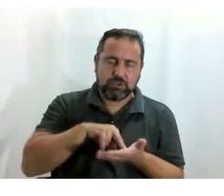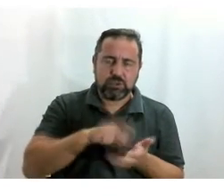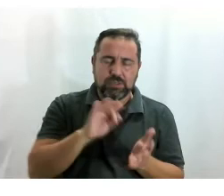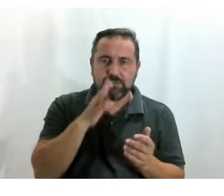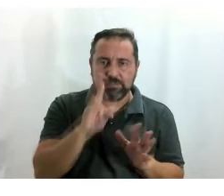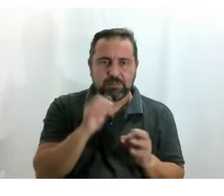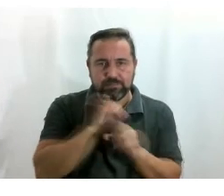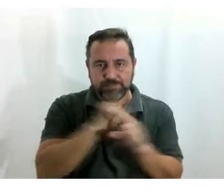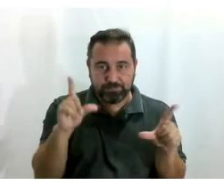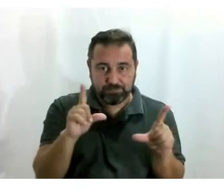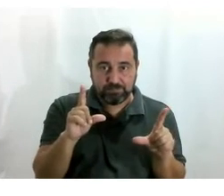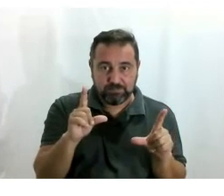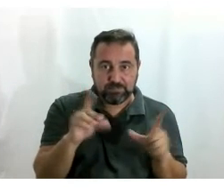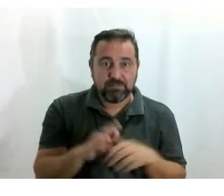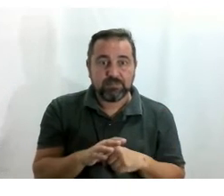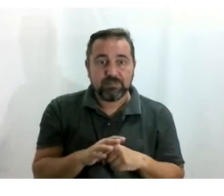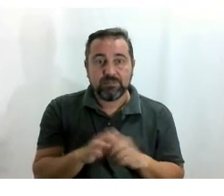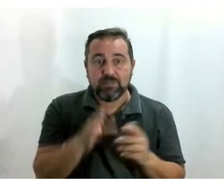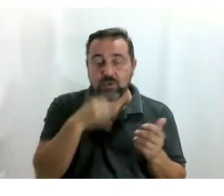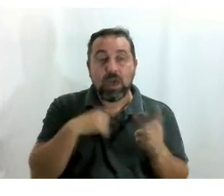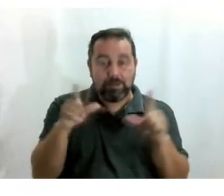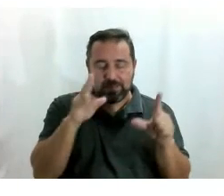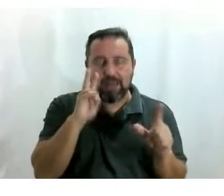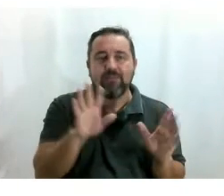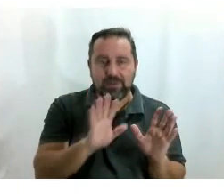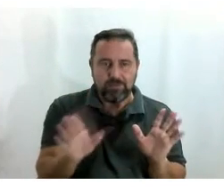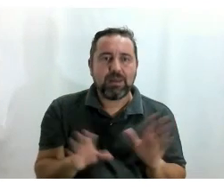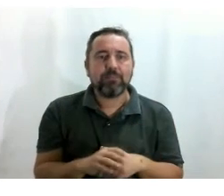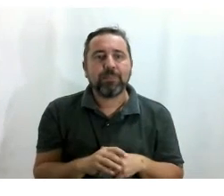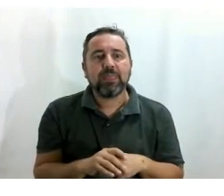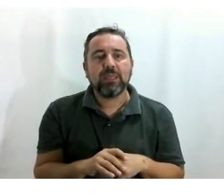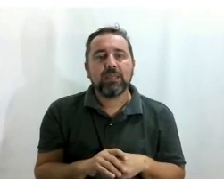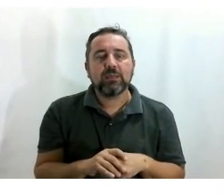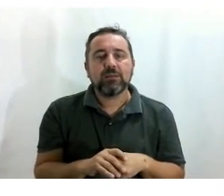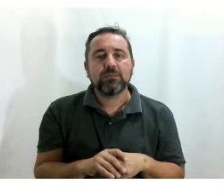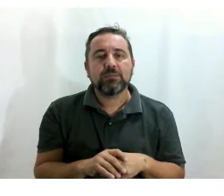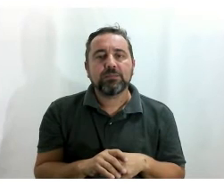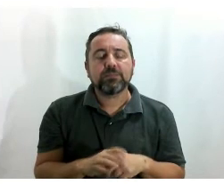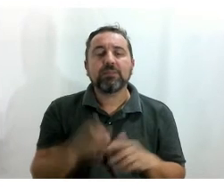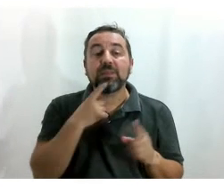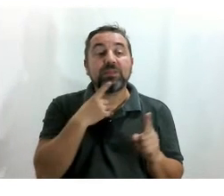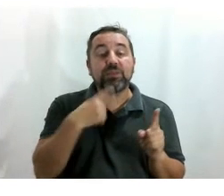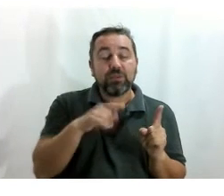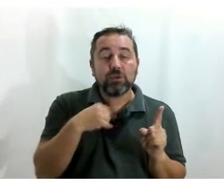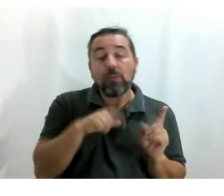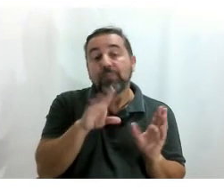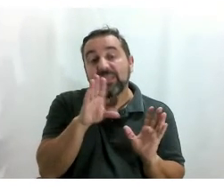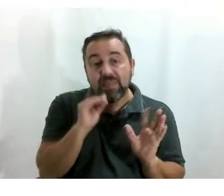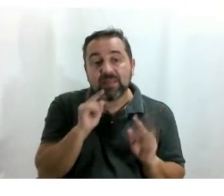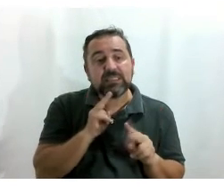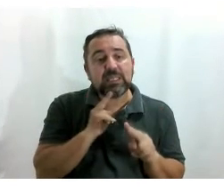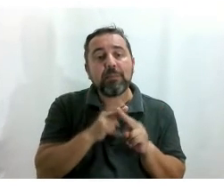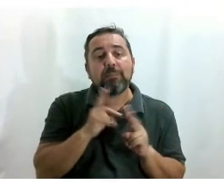pongo el... Es que no, yo ahora mismo en la pantalla no... Ahora ya te veo. Vale. Dicen, por lo que he entendido, las